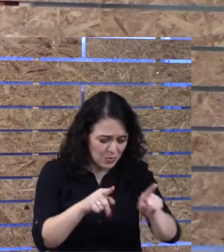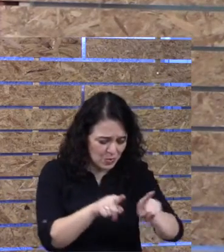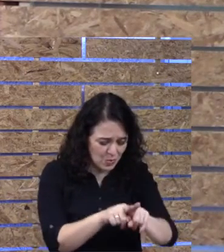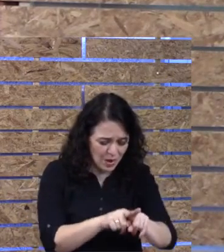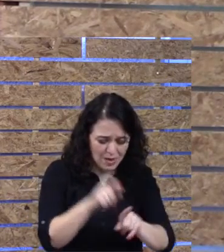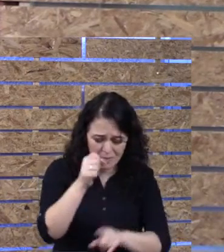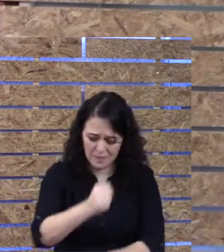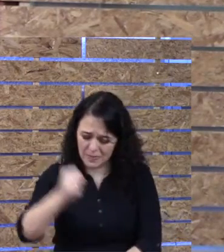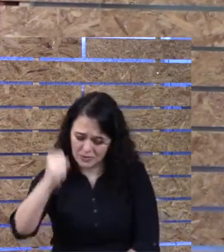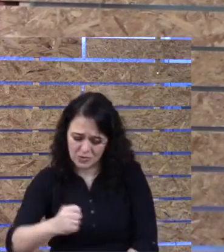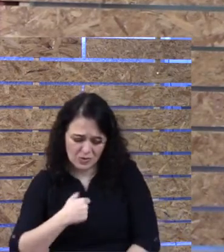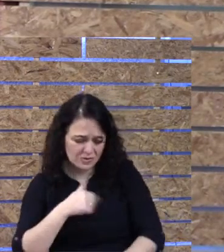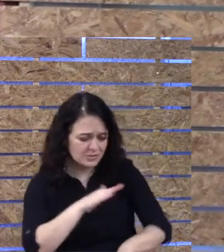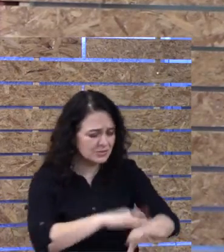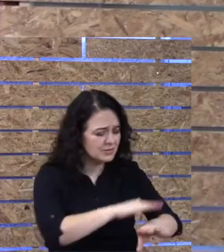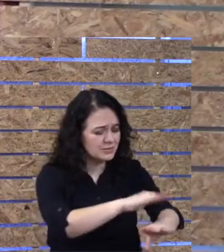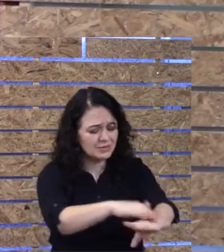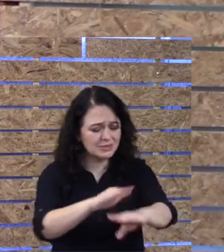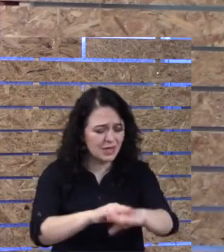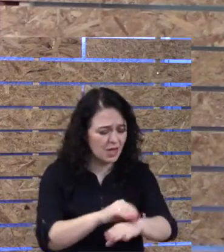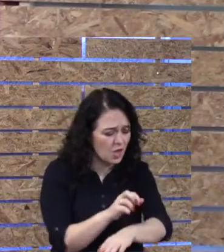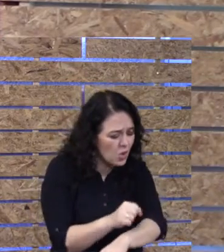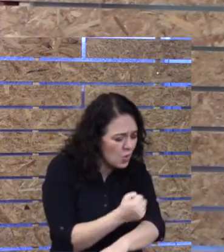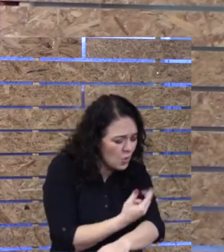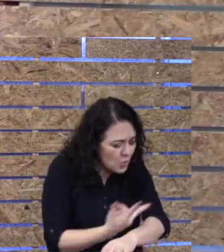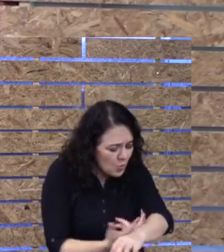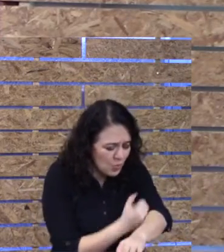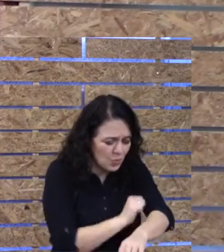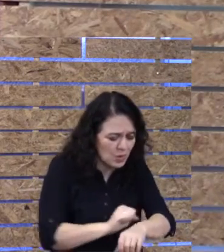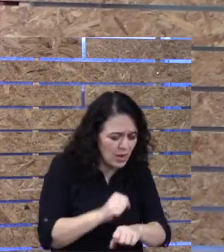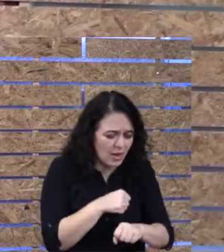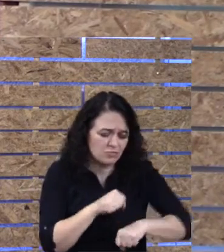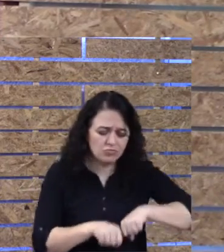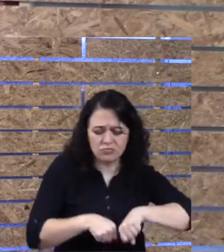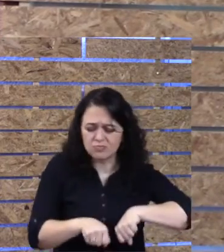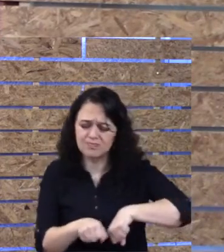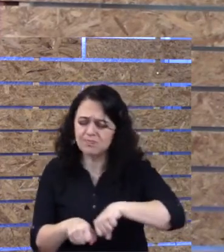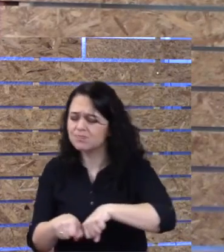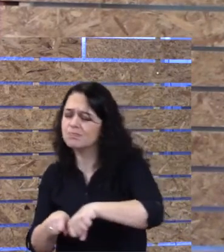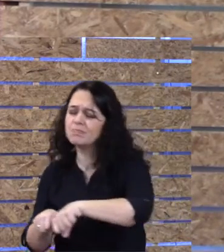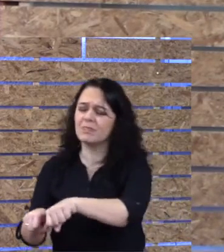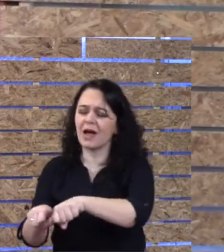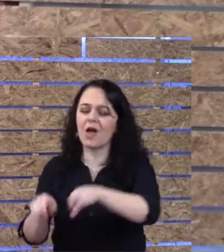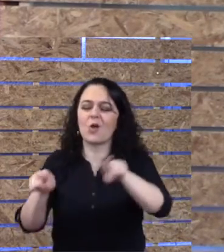Y las ovejas que lo son cuando escuchan su voz.